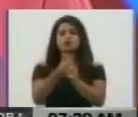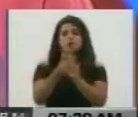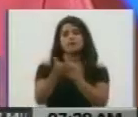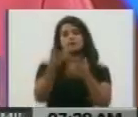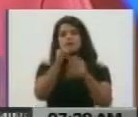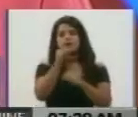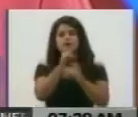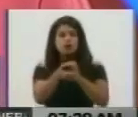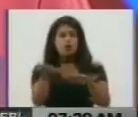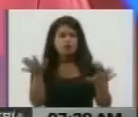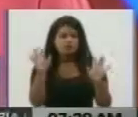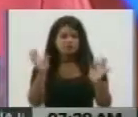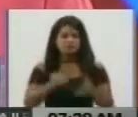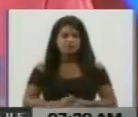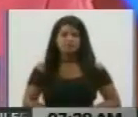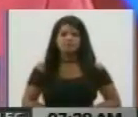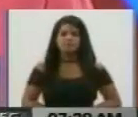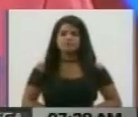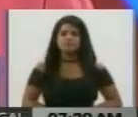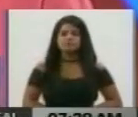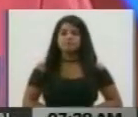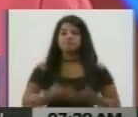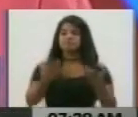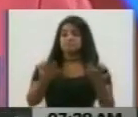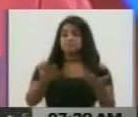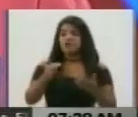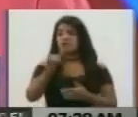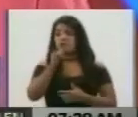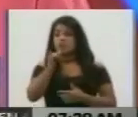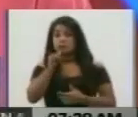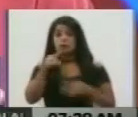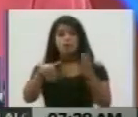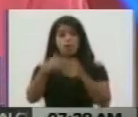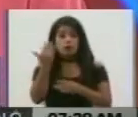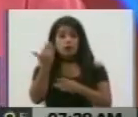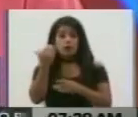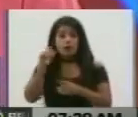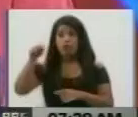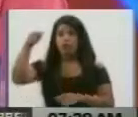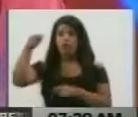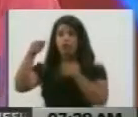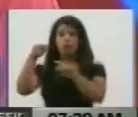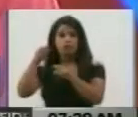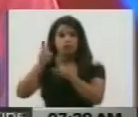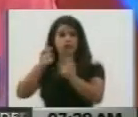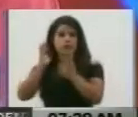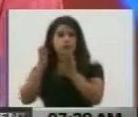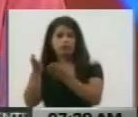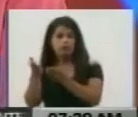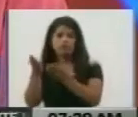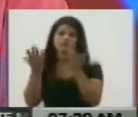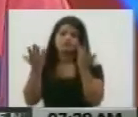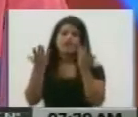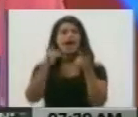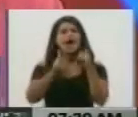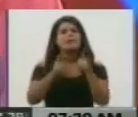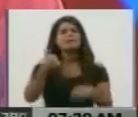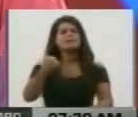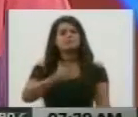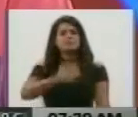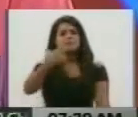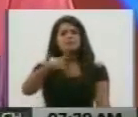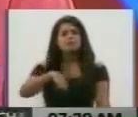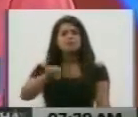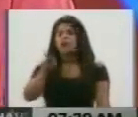superficial, te lleva a tener, digamos, un desconocimiento, una desinformación